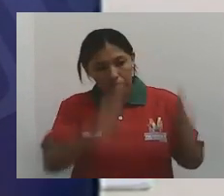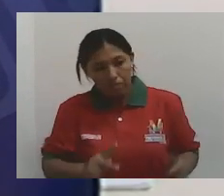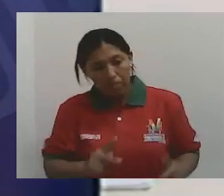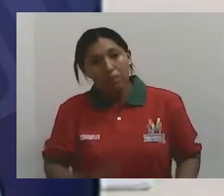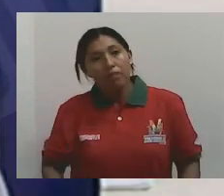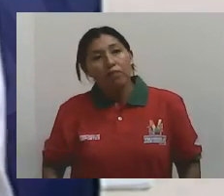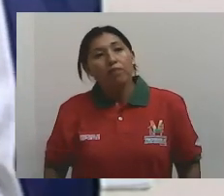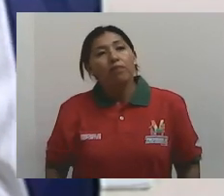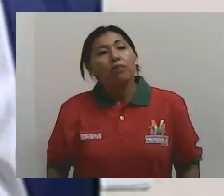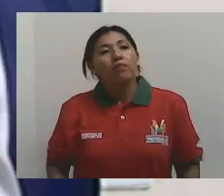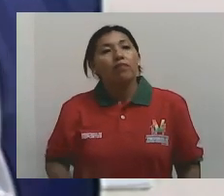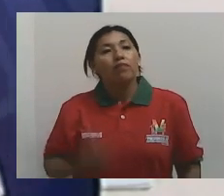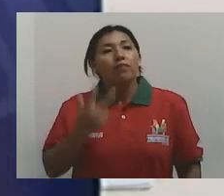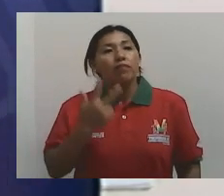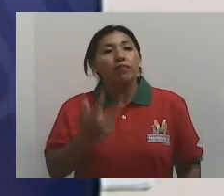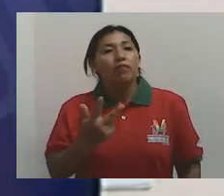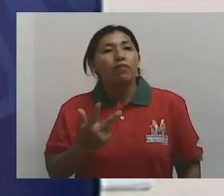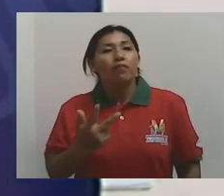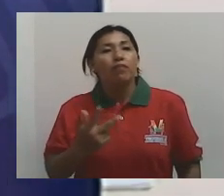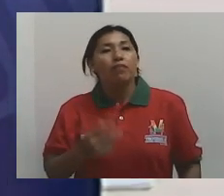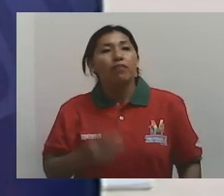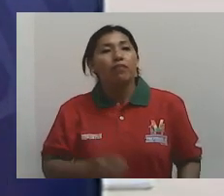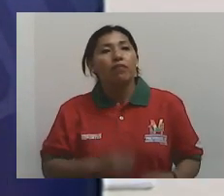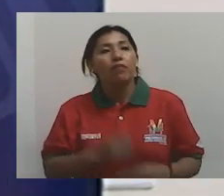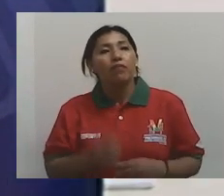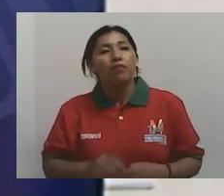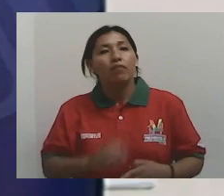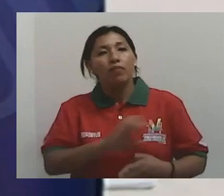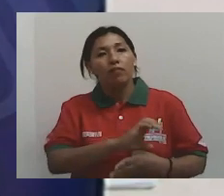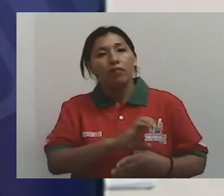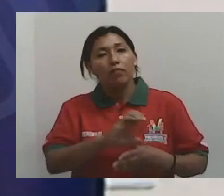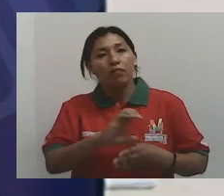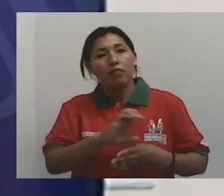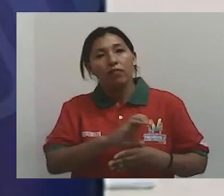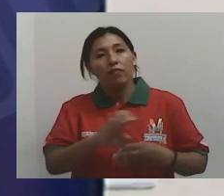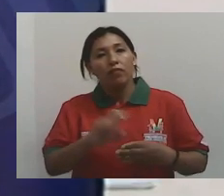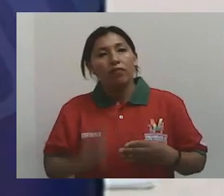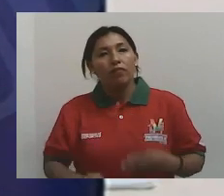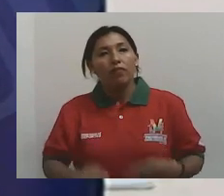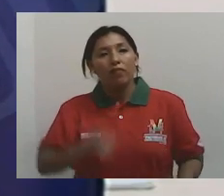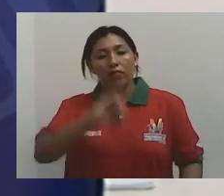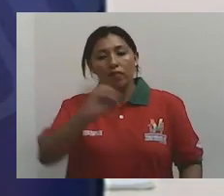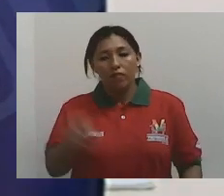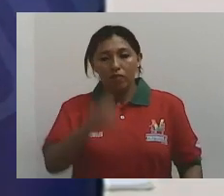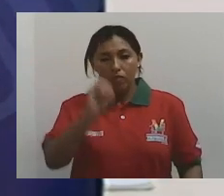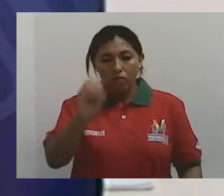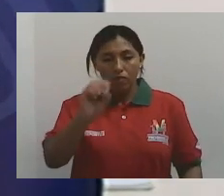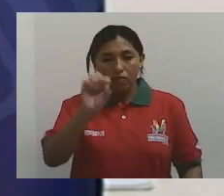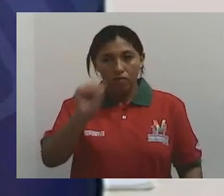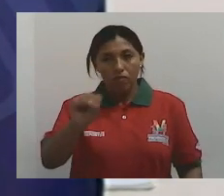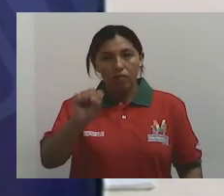El tercer expositor es el licenciado José Guerra